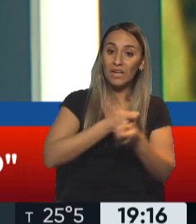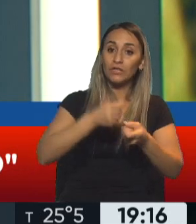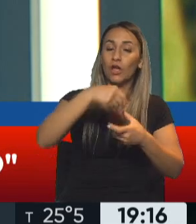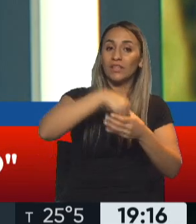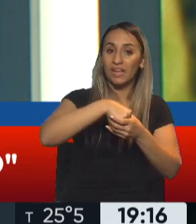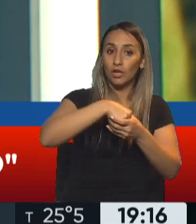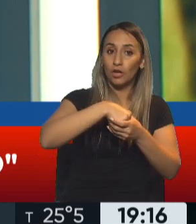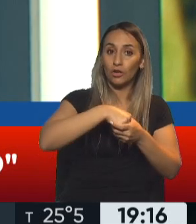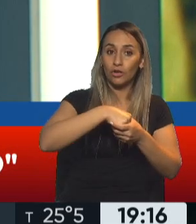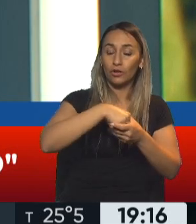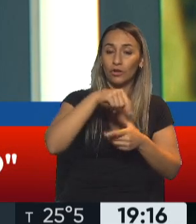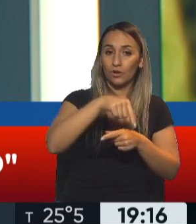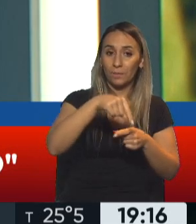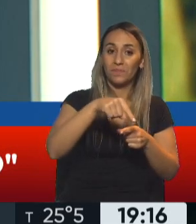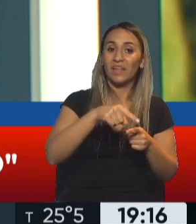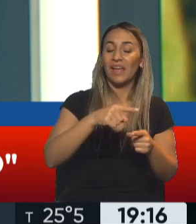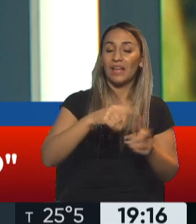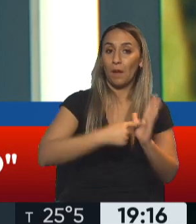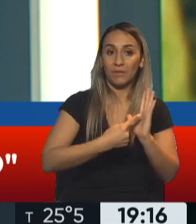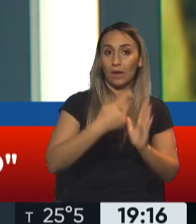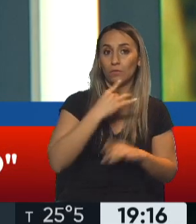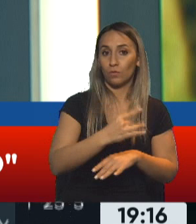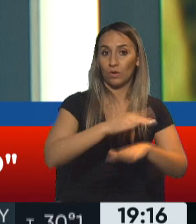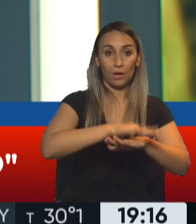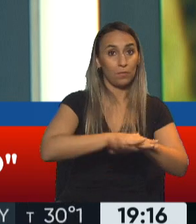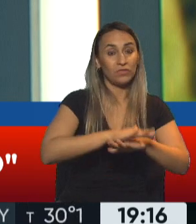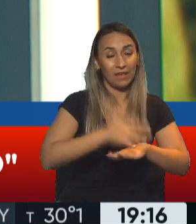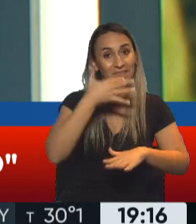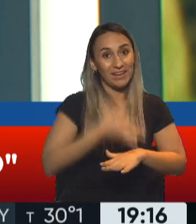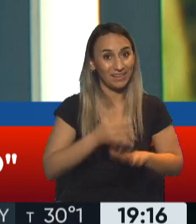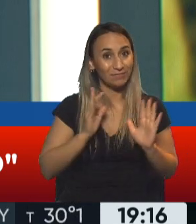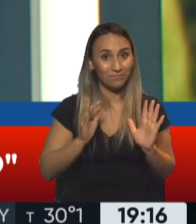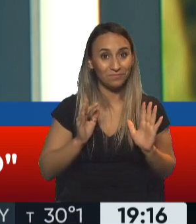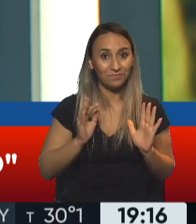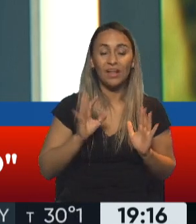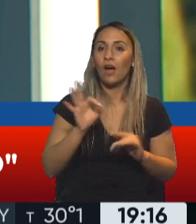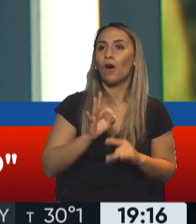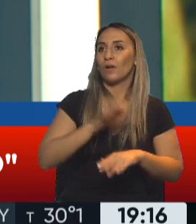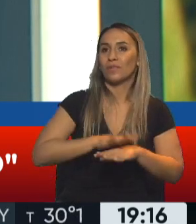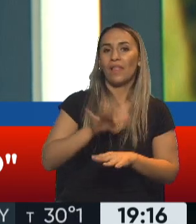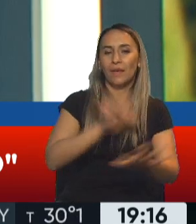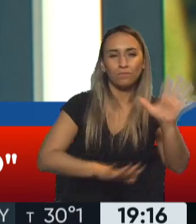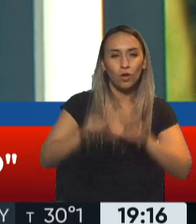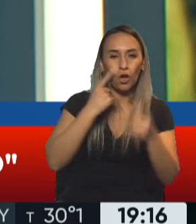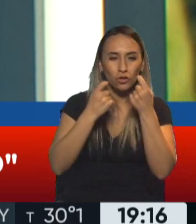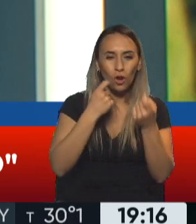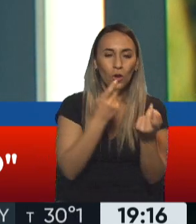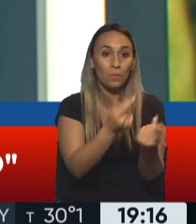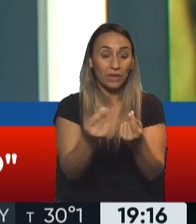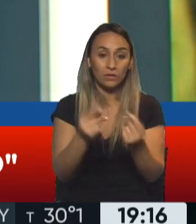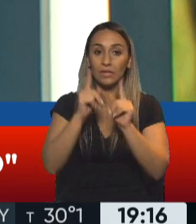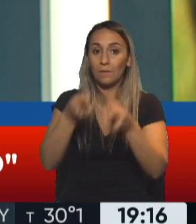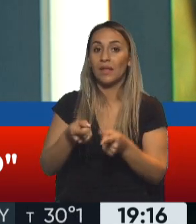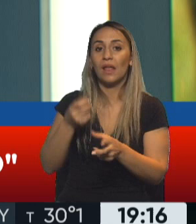Interior, que en realidad es la principal responsable en este sentido, o de ejecutar esta tarea. Habló también de esto, en realidad lo hizo